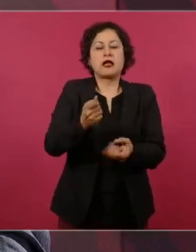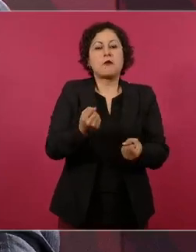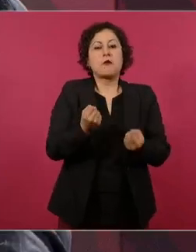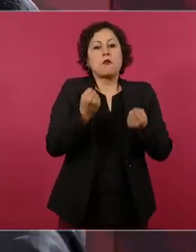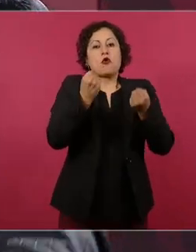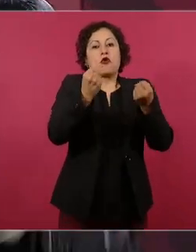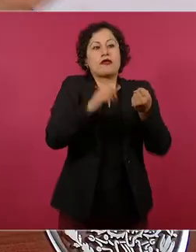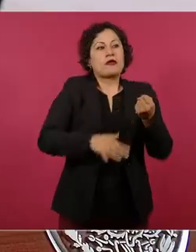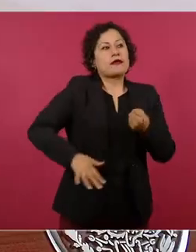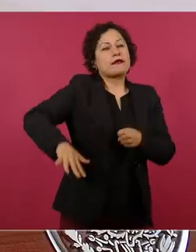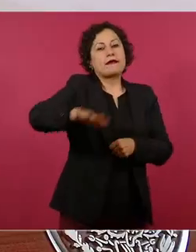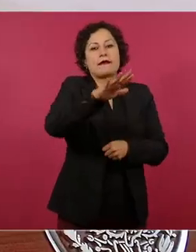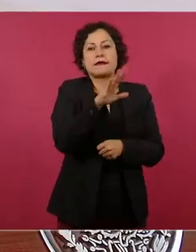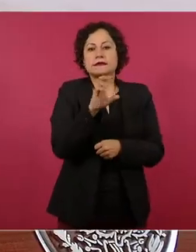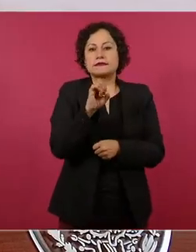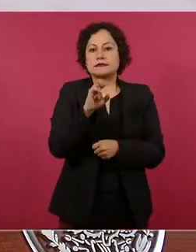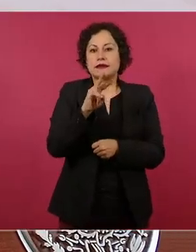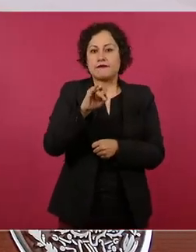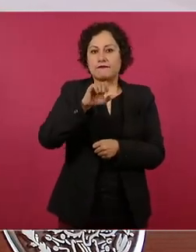bajo